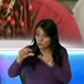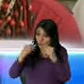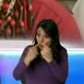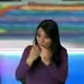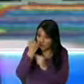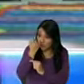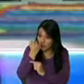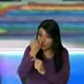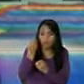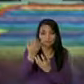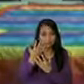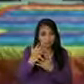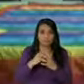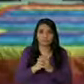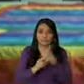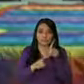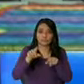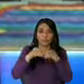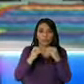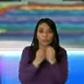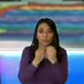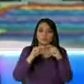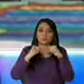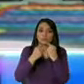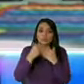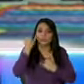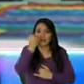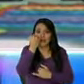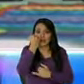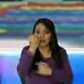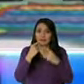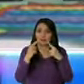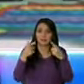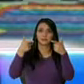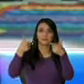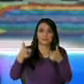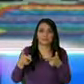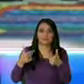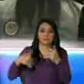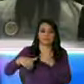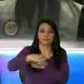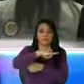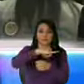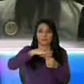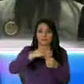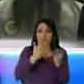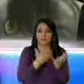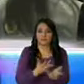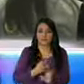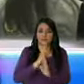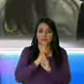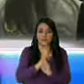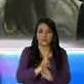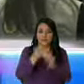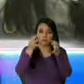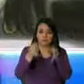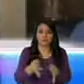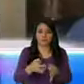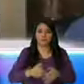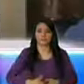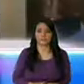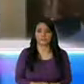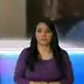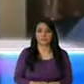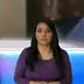indígena. Además, dichas organizaciones indígenas mencionaron que continuarán en vigilia de la democracia y a la espera de los resultados oficiales. No